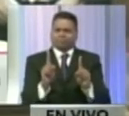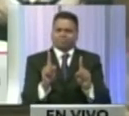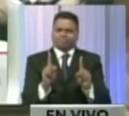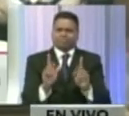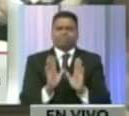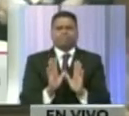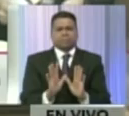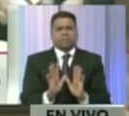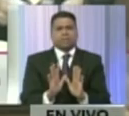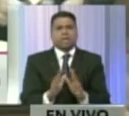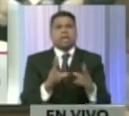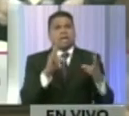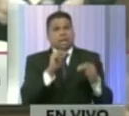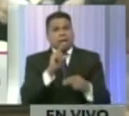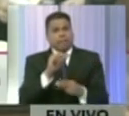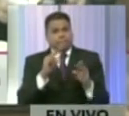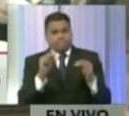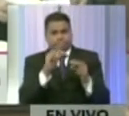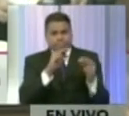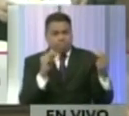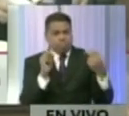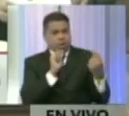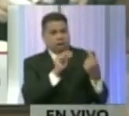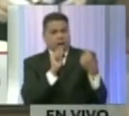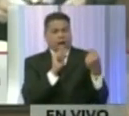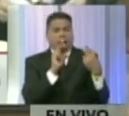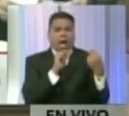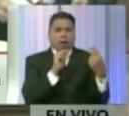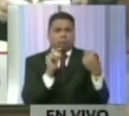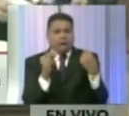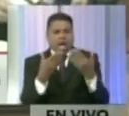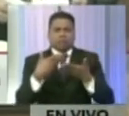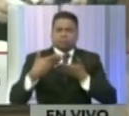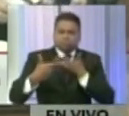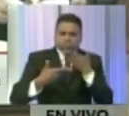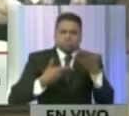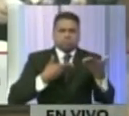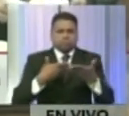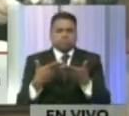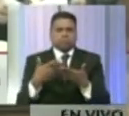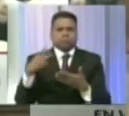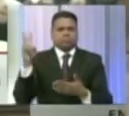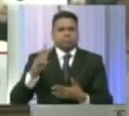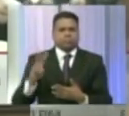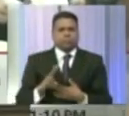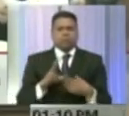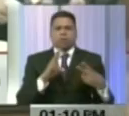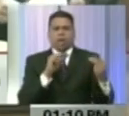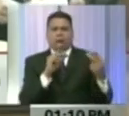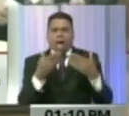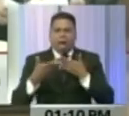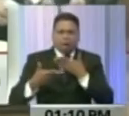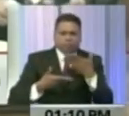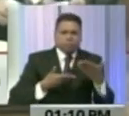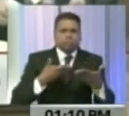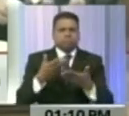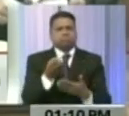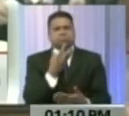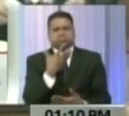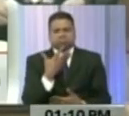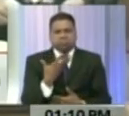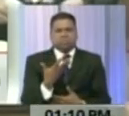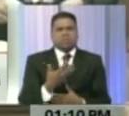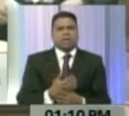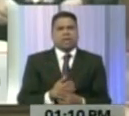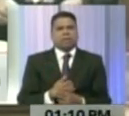la gente va hablando y se va entendiendo. A mí me parece que si el país no ve a nosotros discutir conceptualmente, no